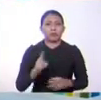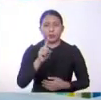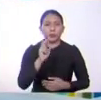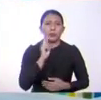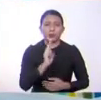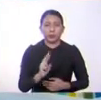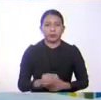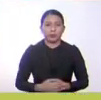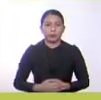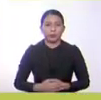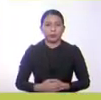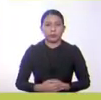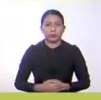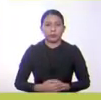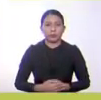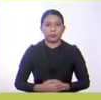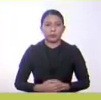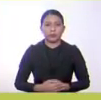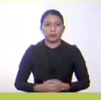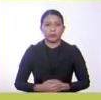Veamos.